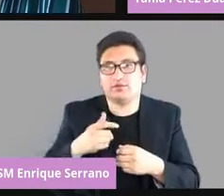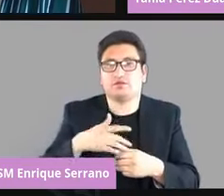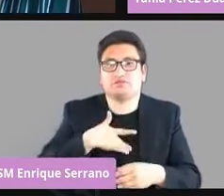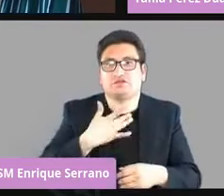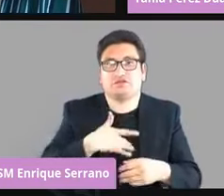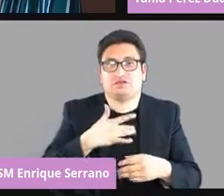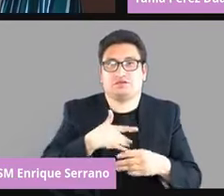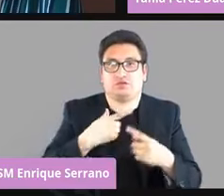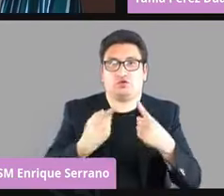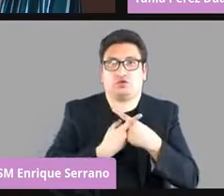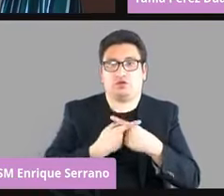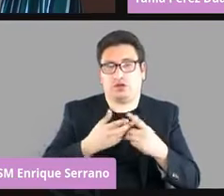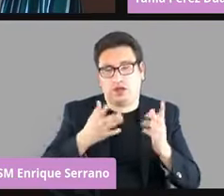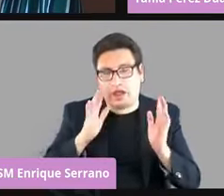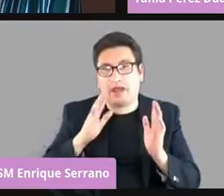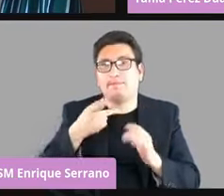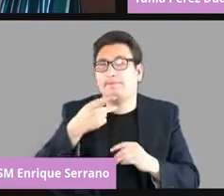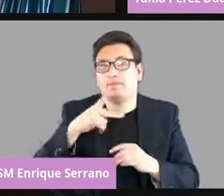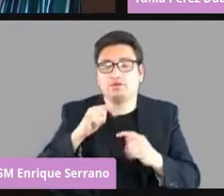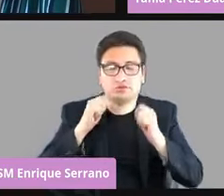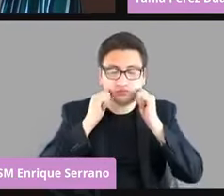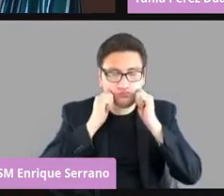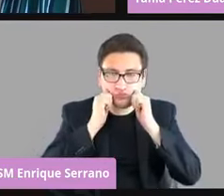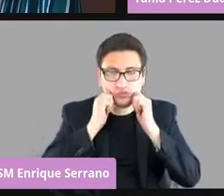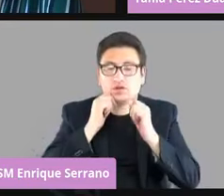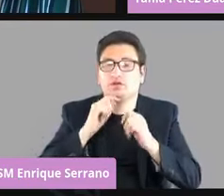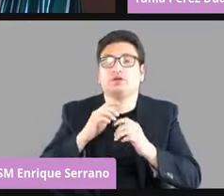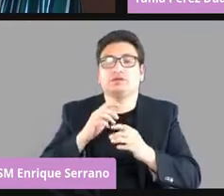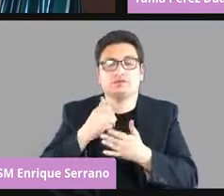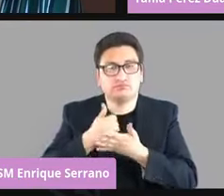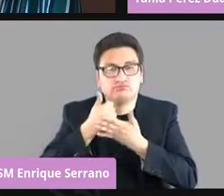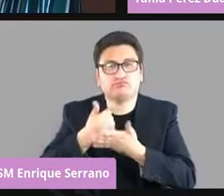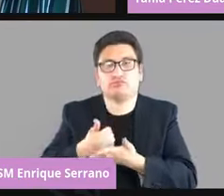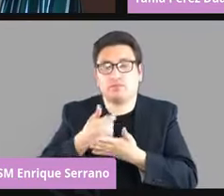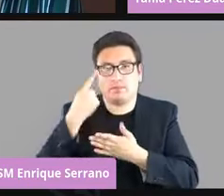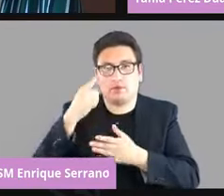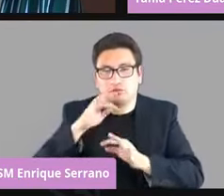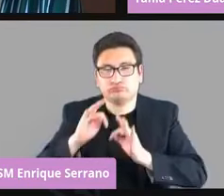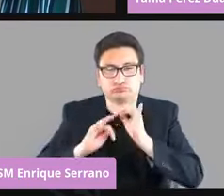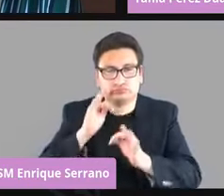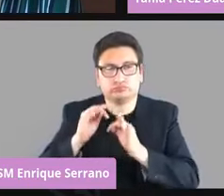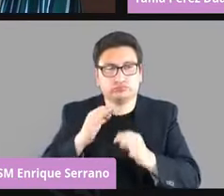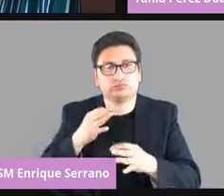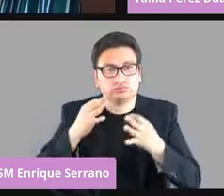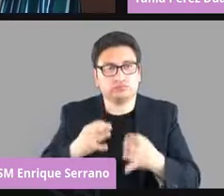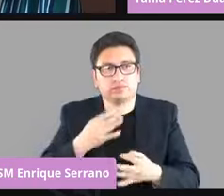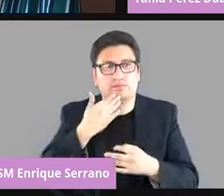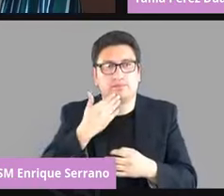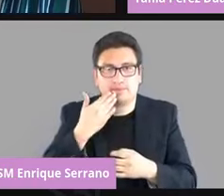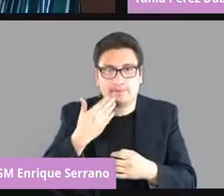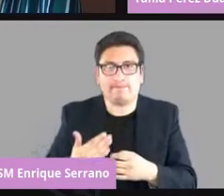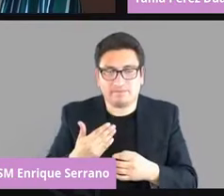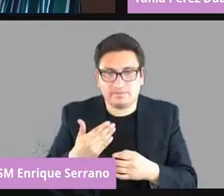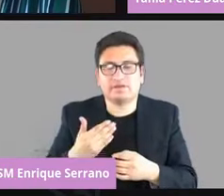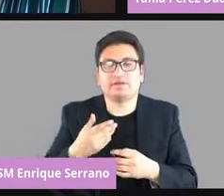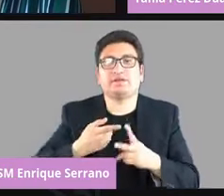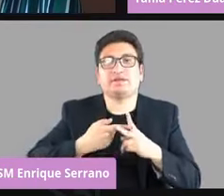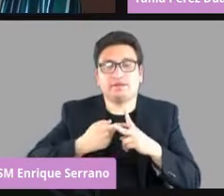pero finalmente en todo el tema del entrenamiento para tener un buen tratamiento, se necesita empezar